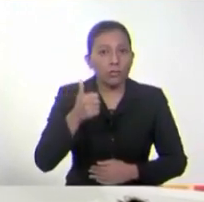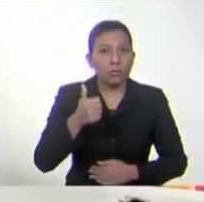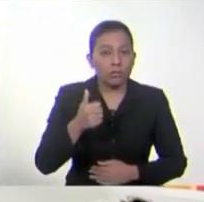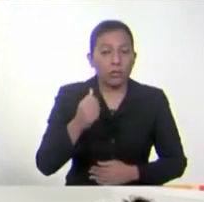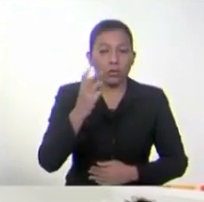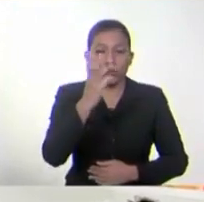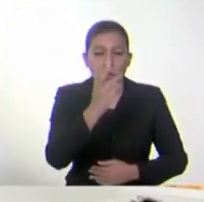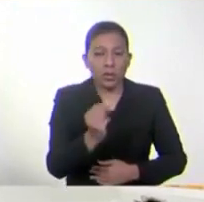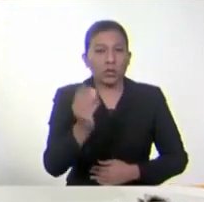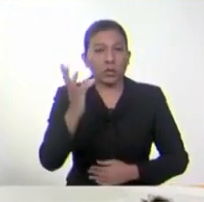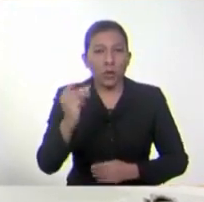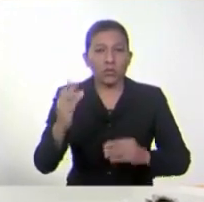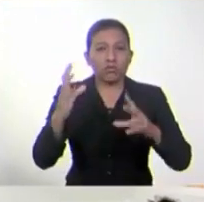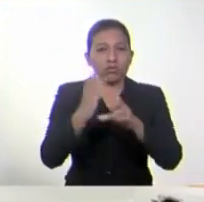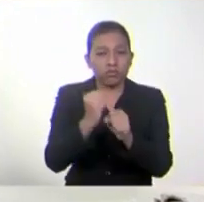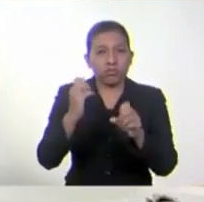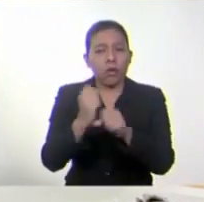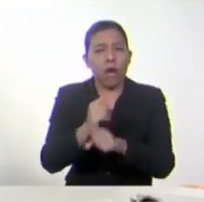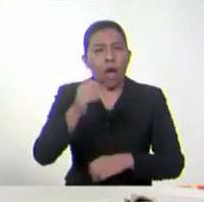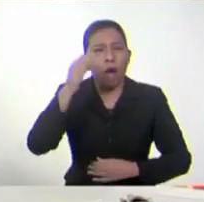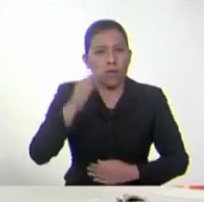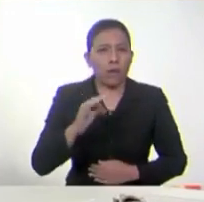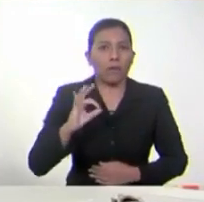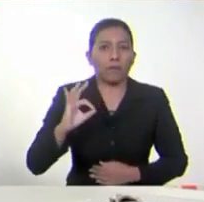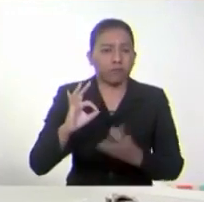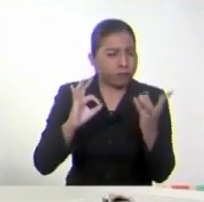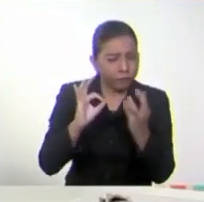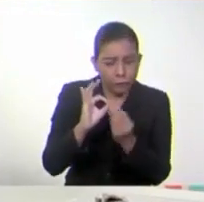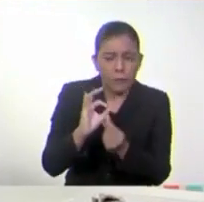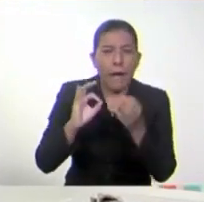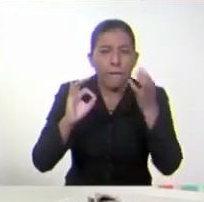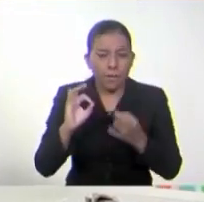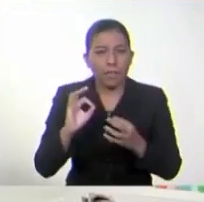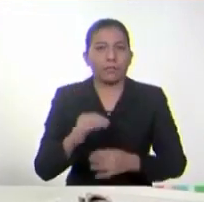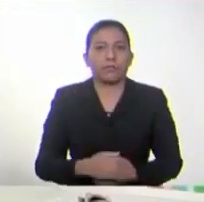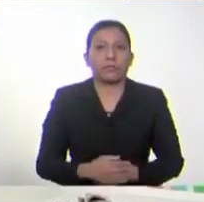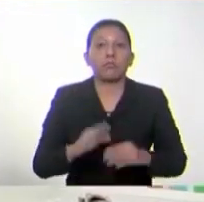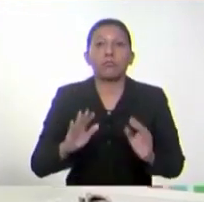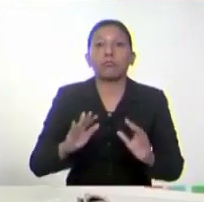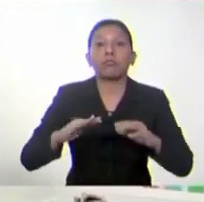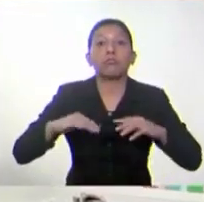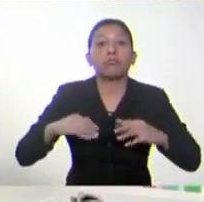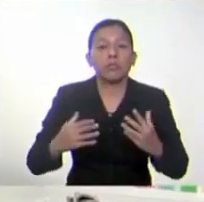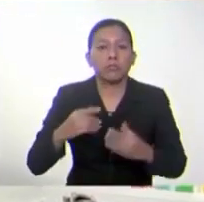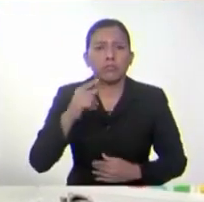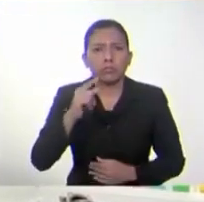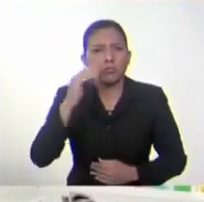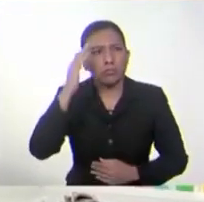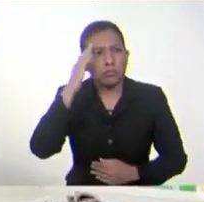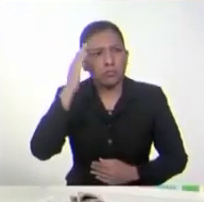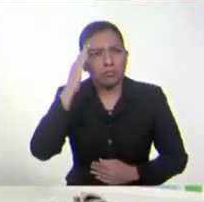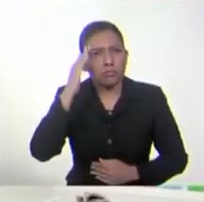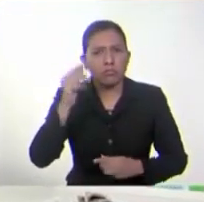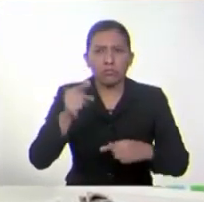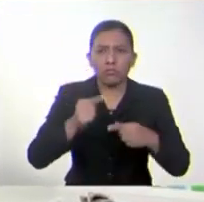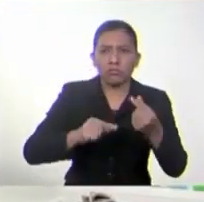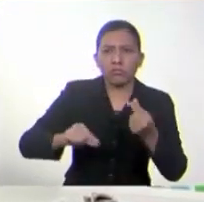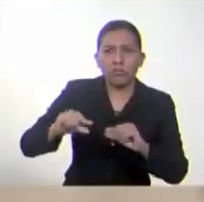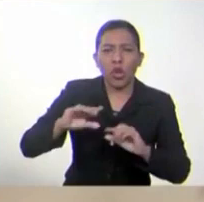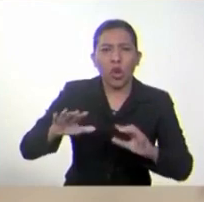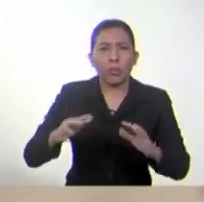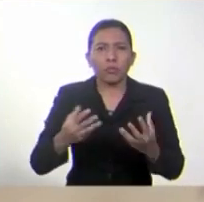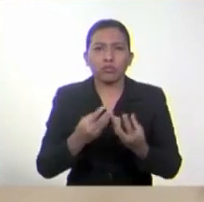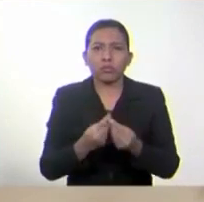simbología y la fórmula adecuada, puesto que esto sirve de enlace para aquellos procesos químicos que se generan en la industria y en